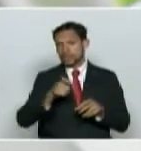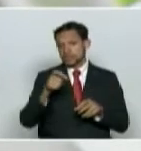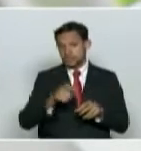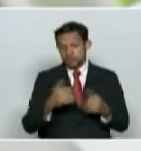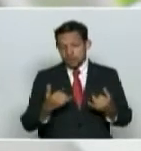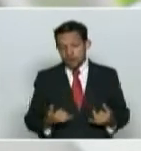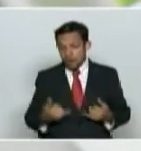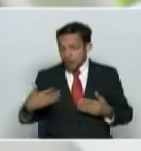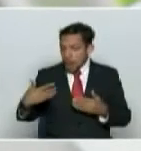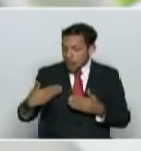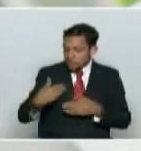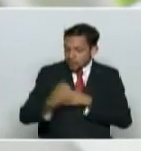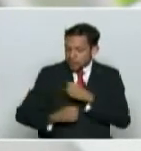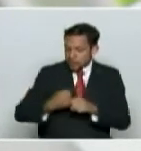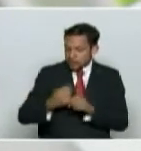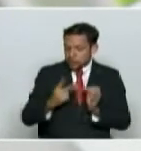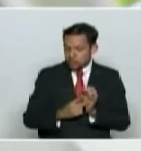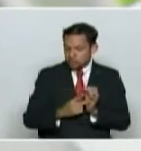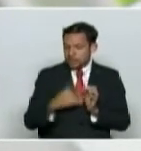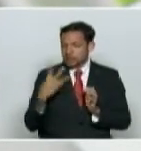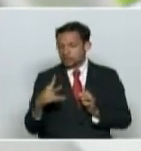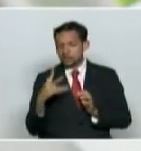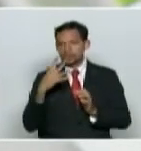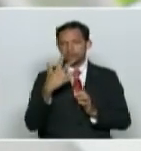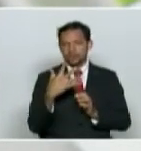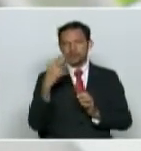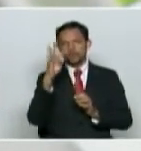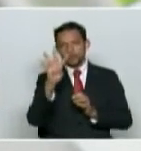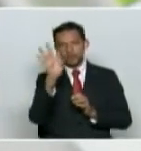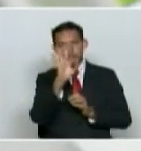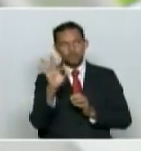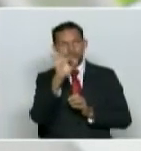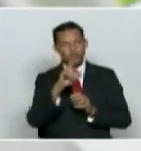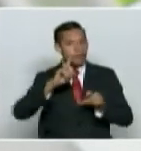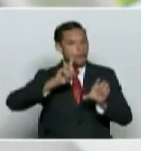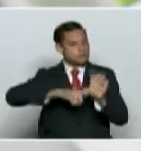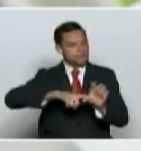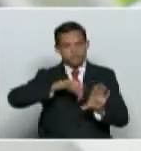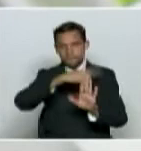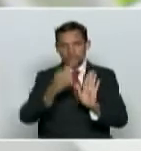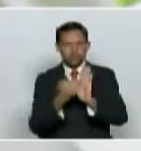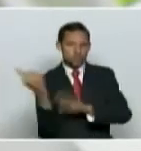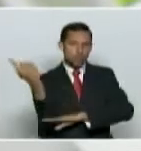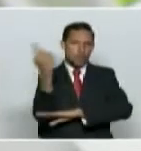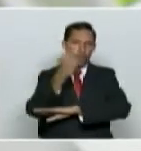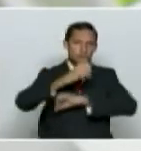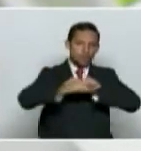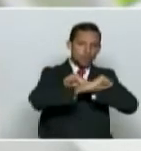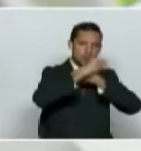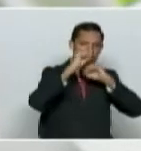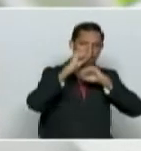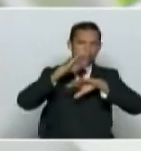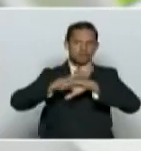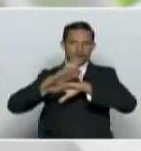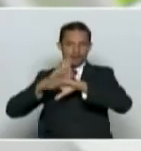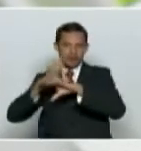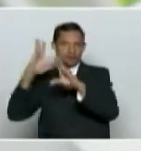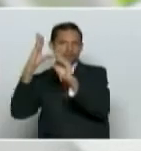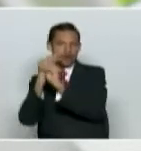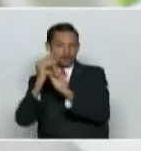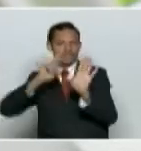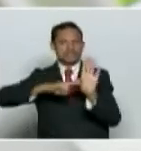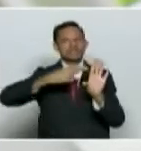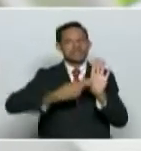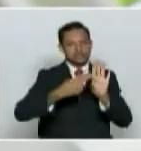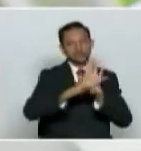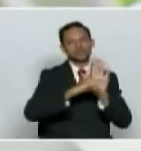En este momento contamos con el 54% de la programación con alguno de los dos sistemas y esto permite que la